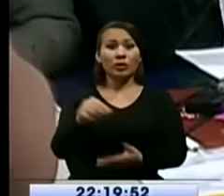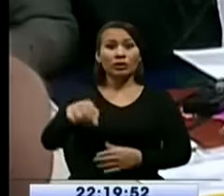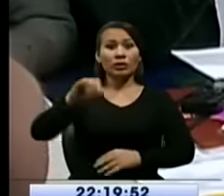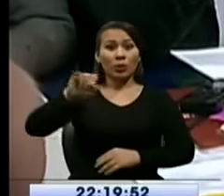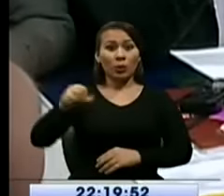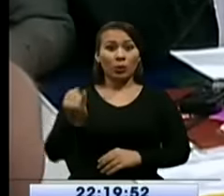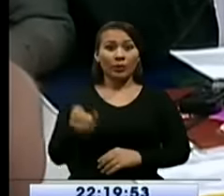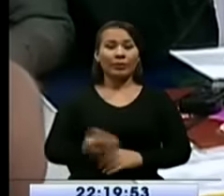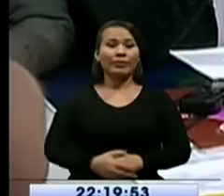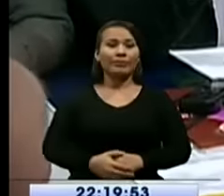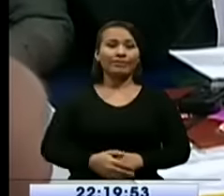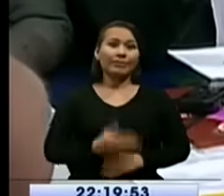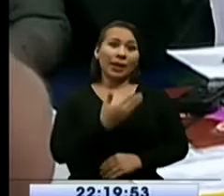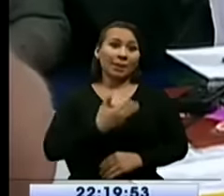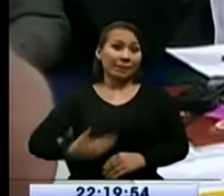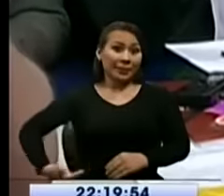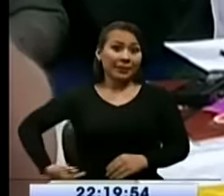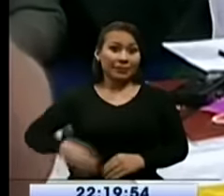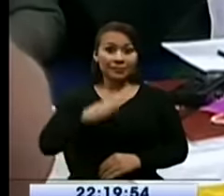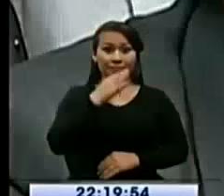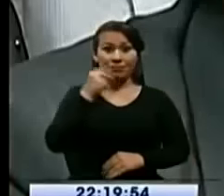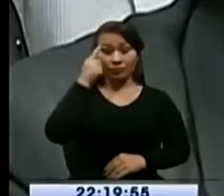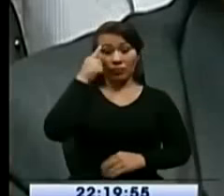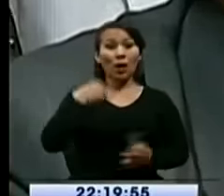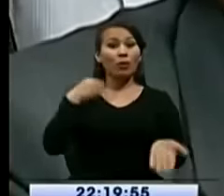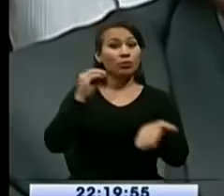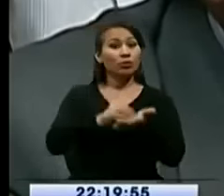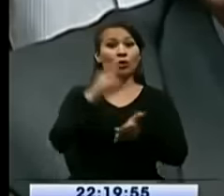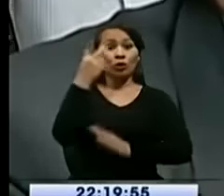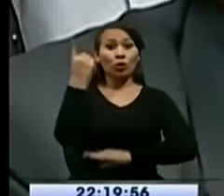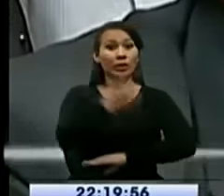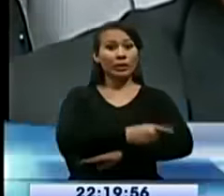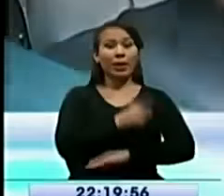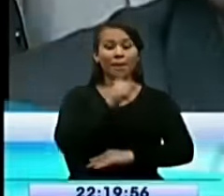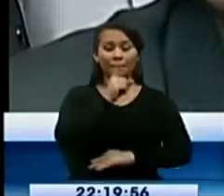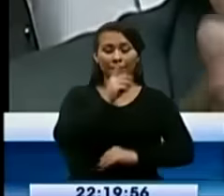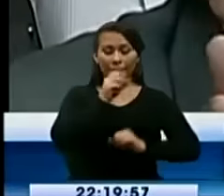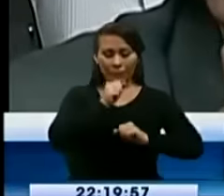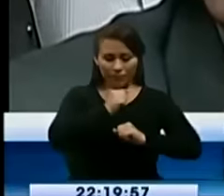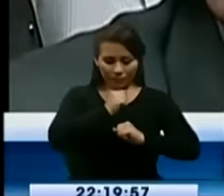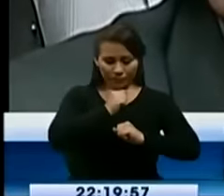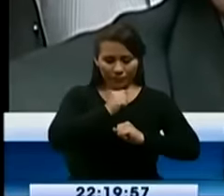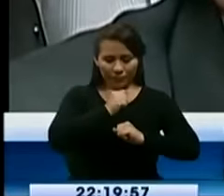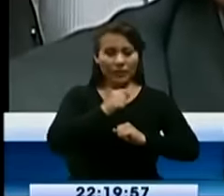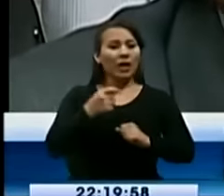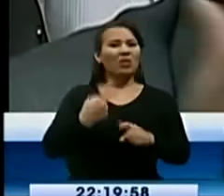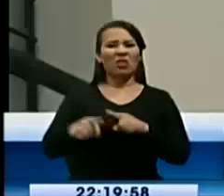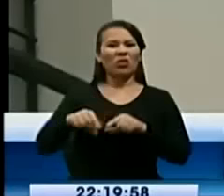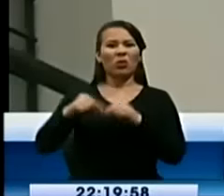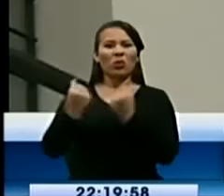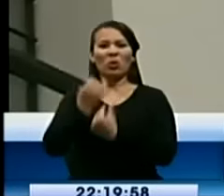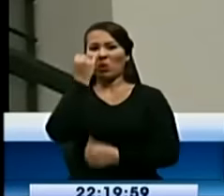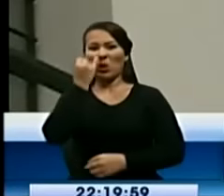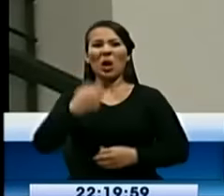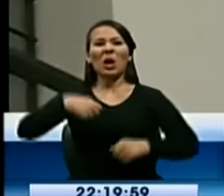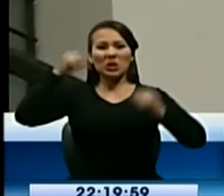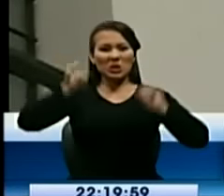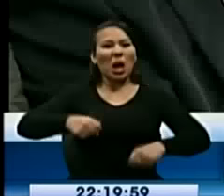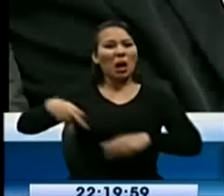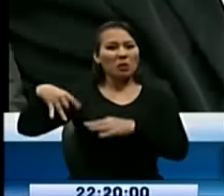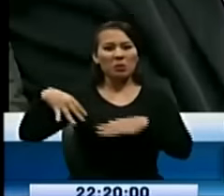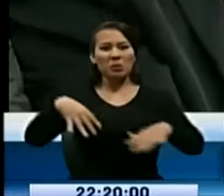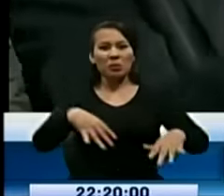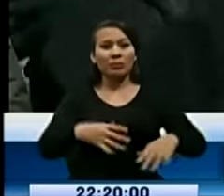A pesar de que el presidente Rafael Correa decretó 2 días de duelo nacional, los movimientos sociales confirmaron la